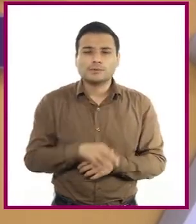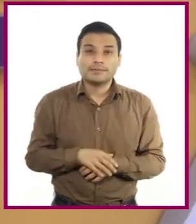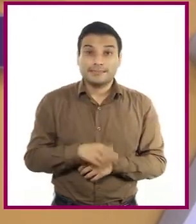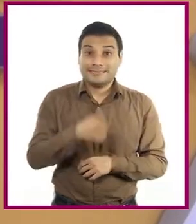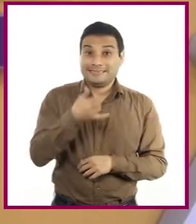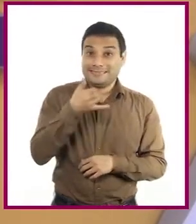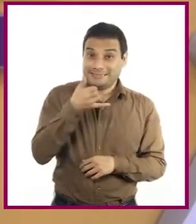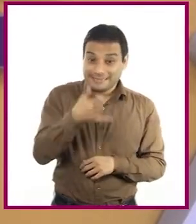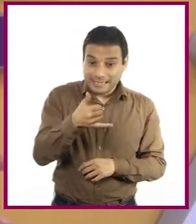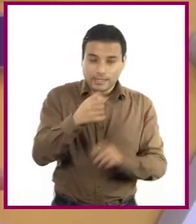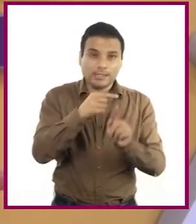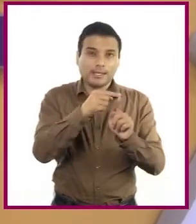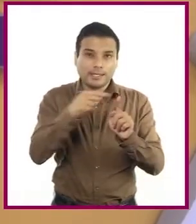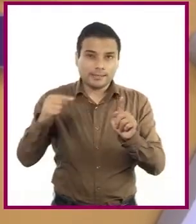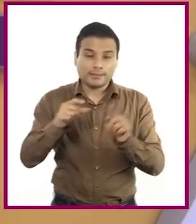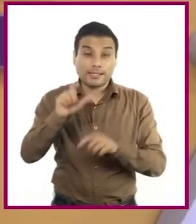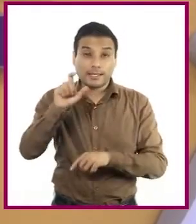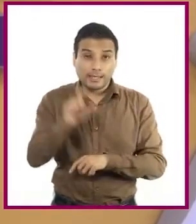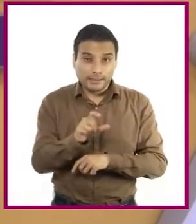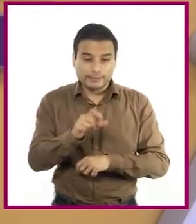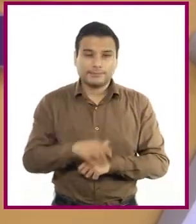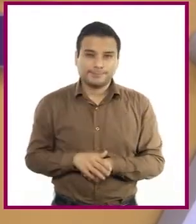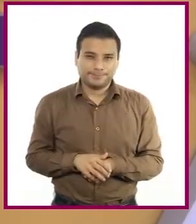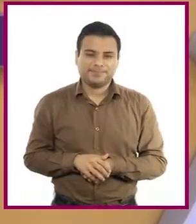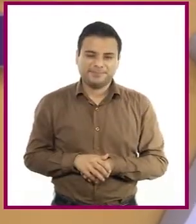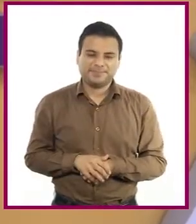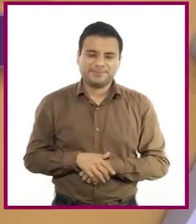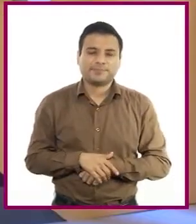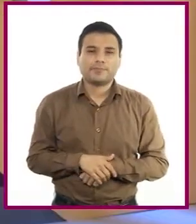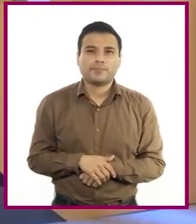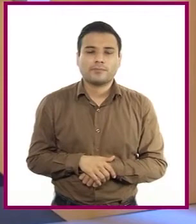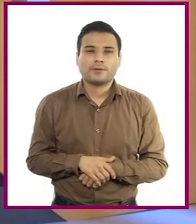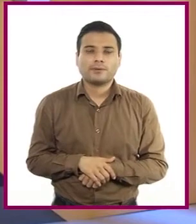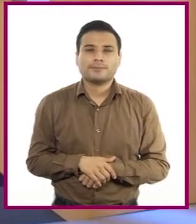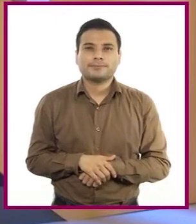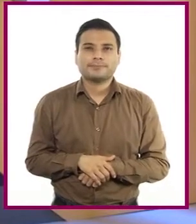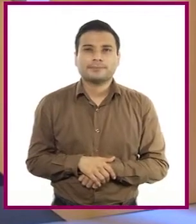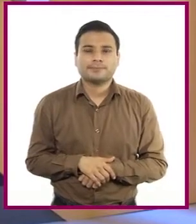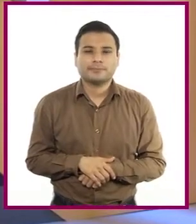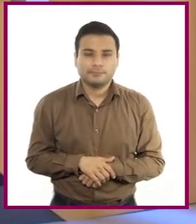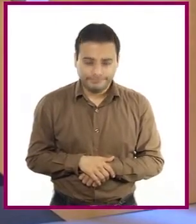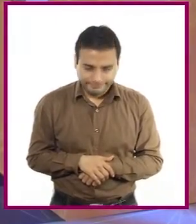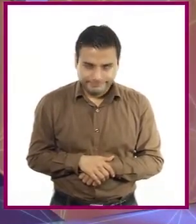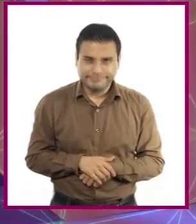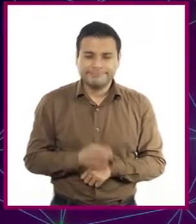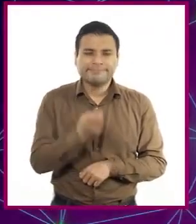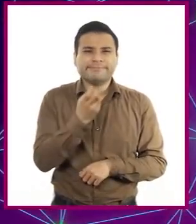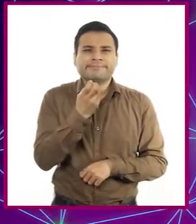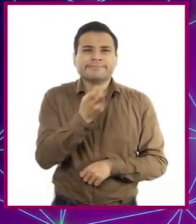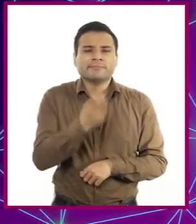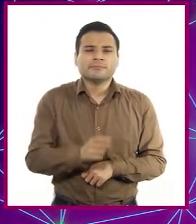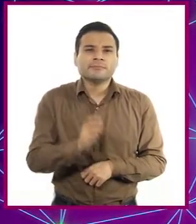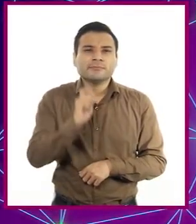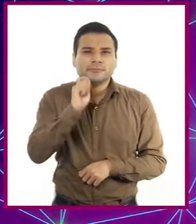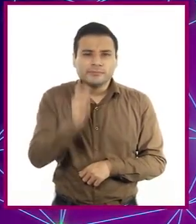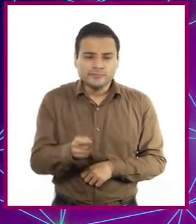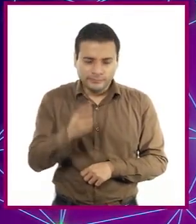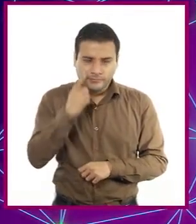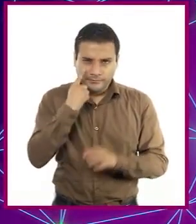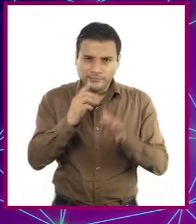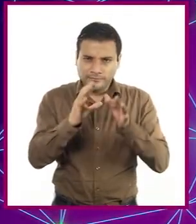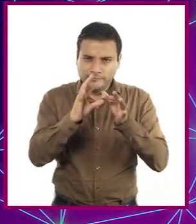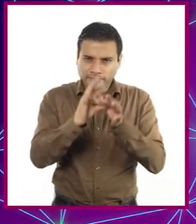entre el valor de x, correspondiente a cada coordenada. De lo anterior podemos obtener la siguiente